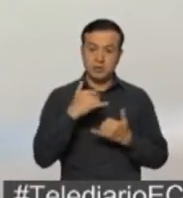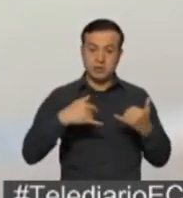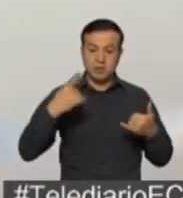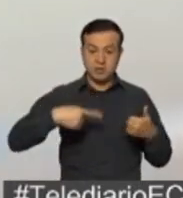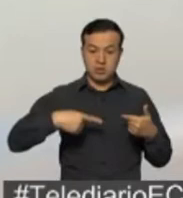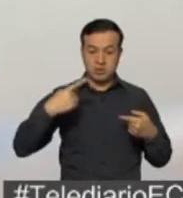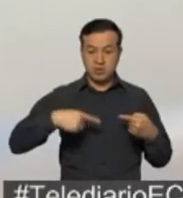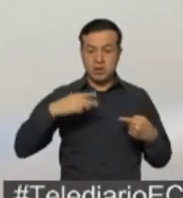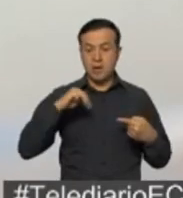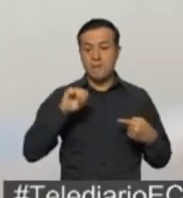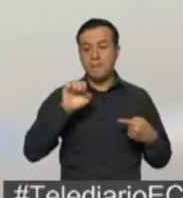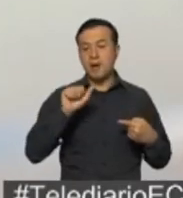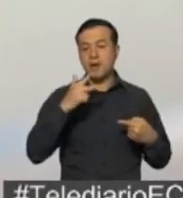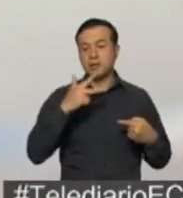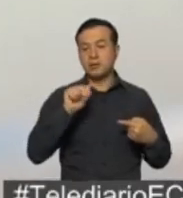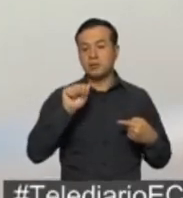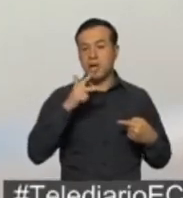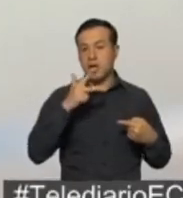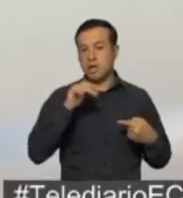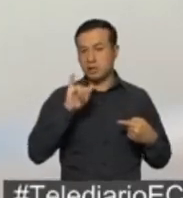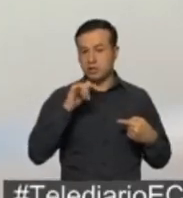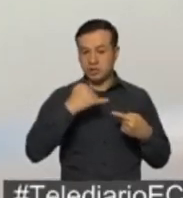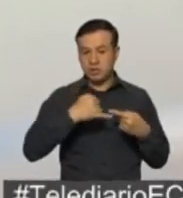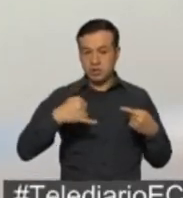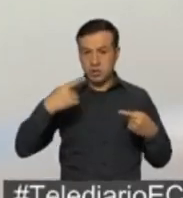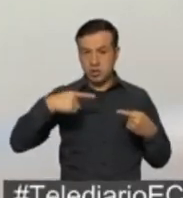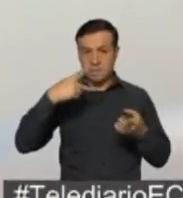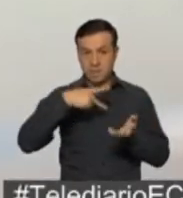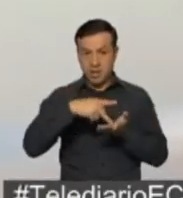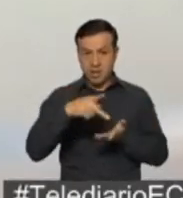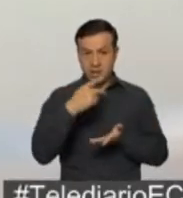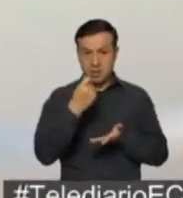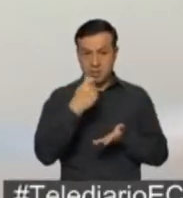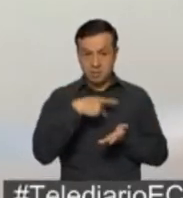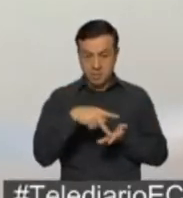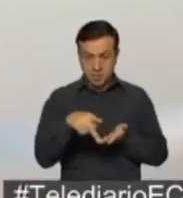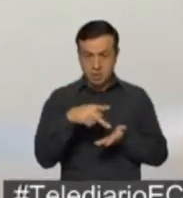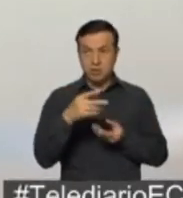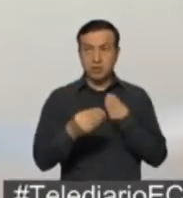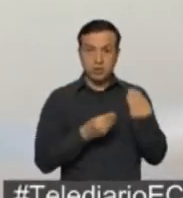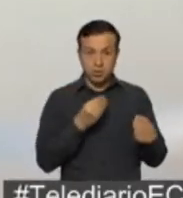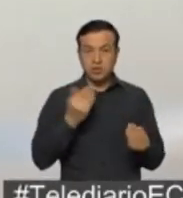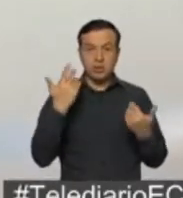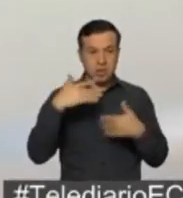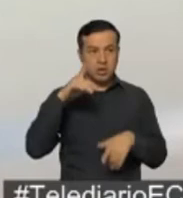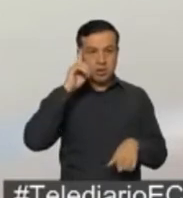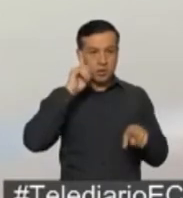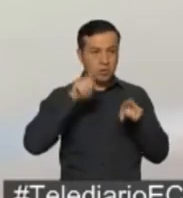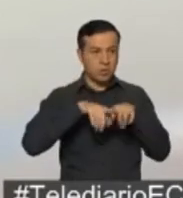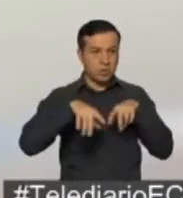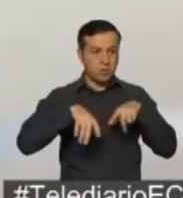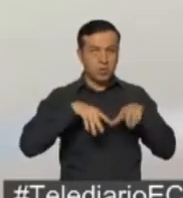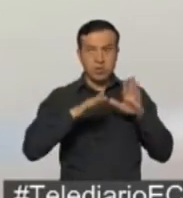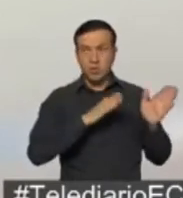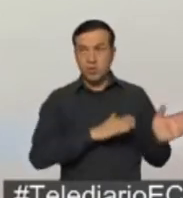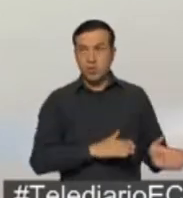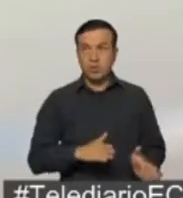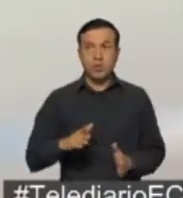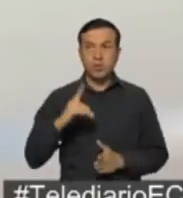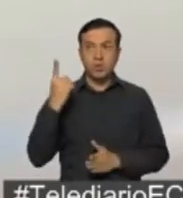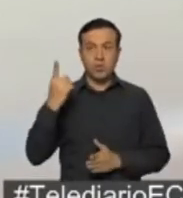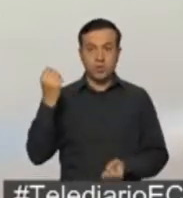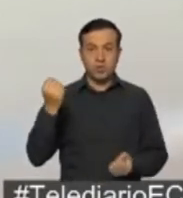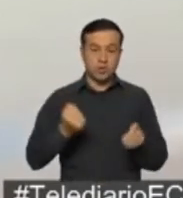Machachi, hemos coordinado con el Ministerio de Transporte y Obras Públicas, hemos coordinado con Panavial y con la Policía Nacional para tener un